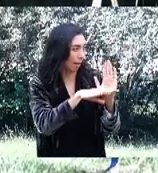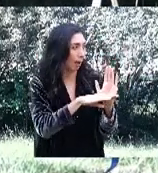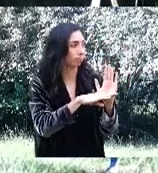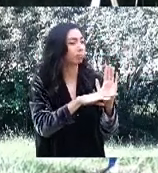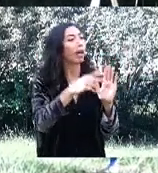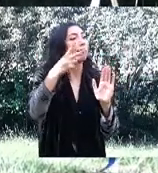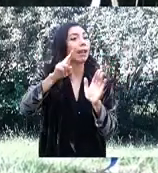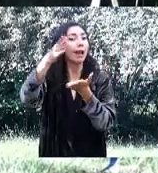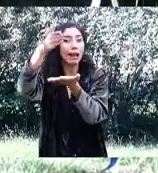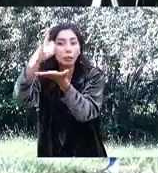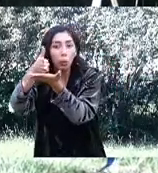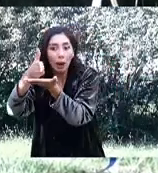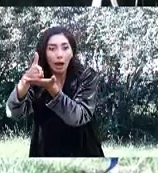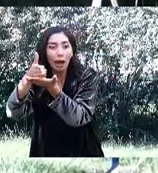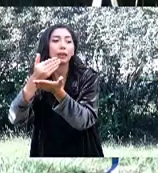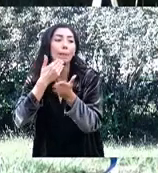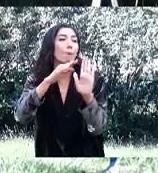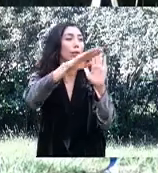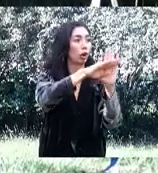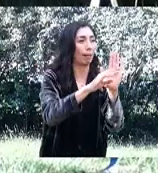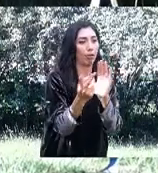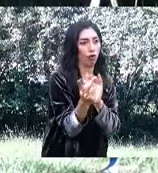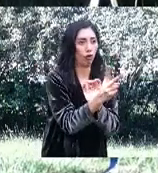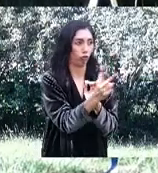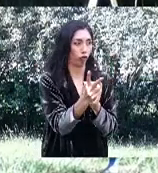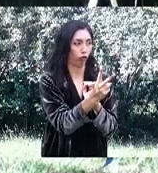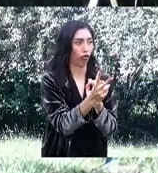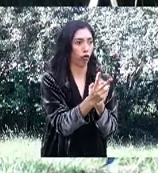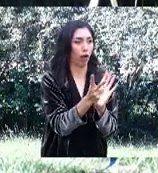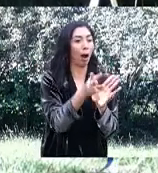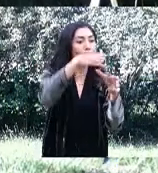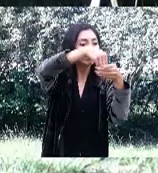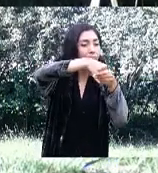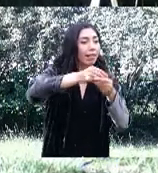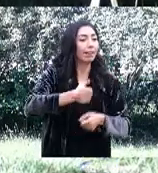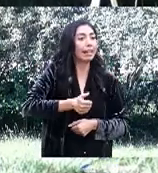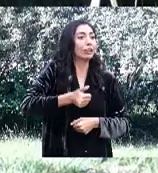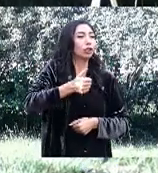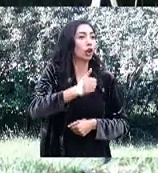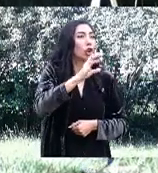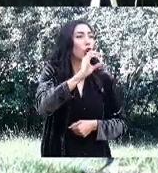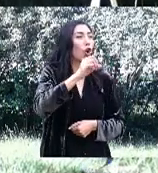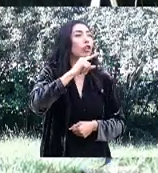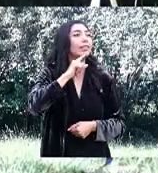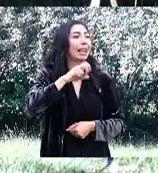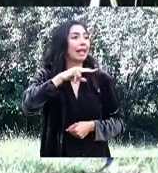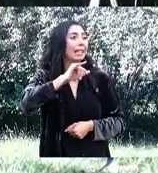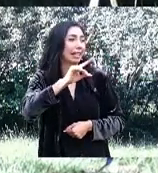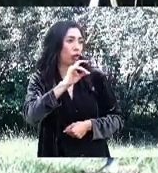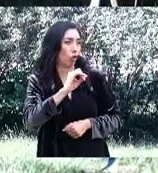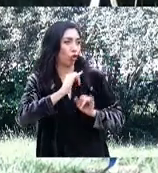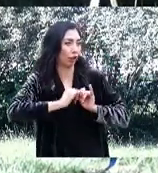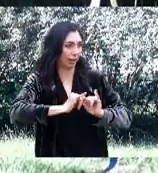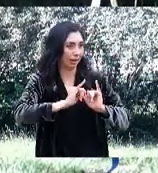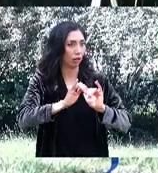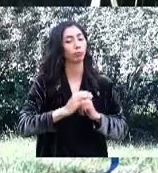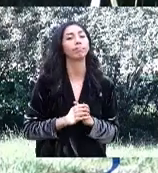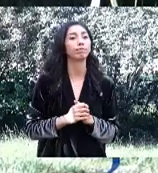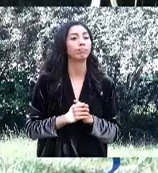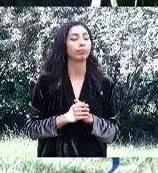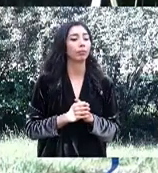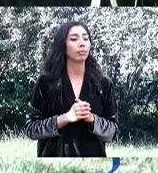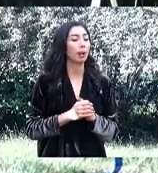escuelas como los programas estratégicos que están incubados en la dirección de contenido estos programas estratégicos que